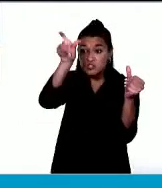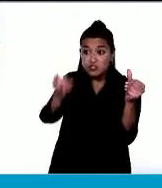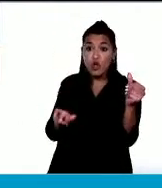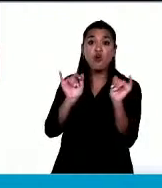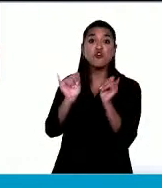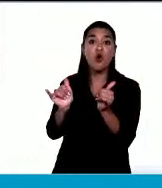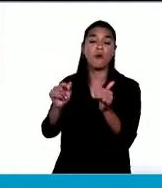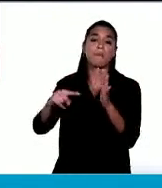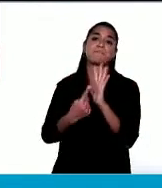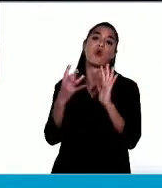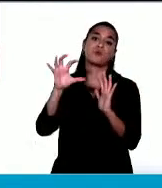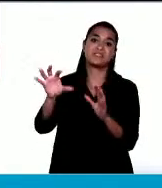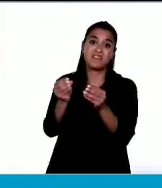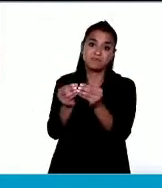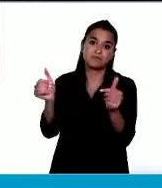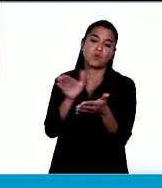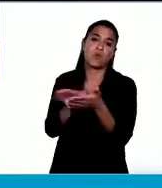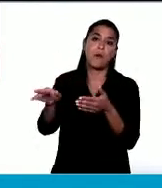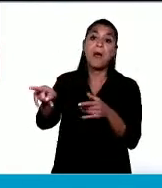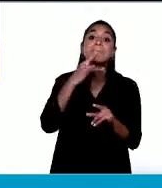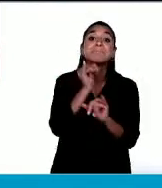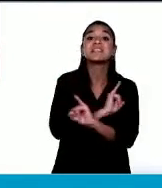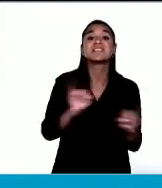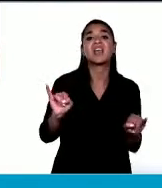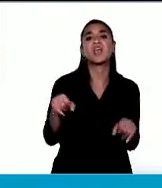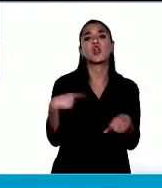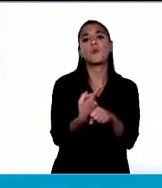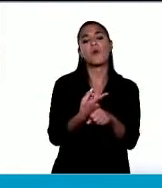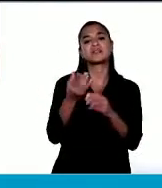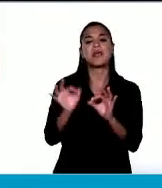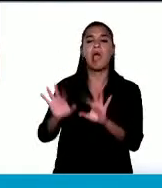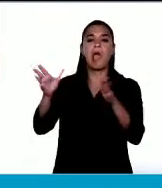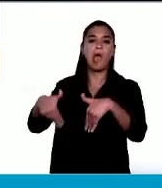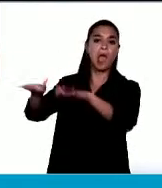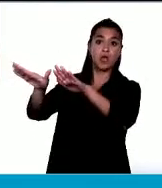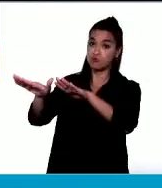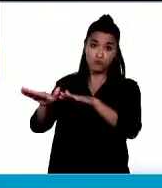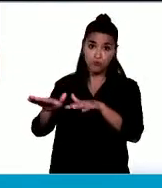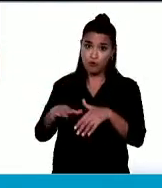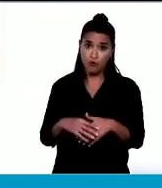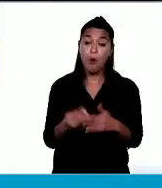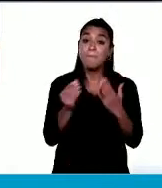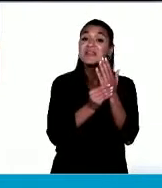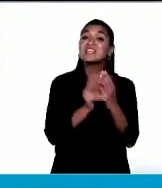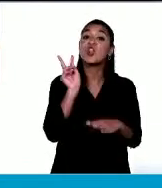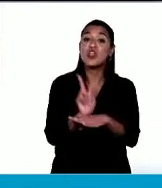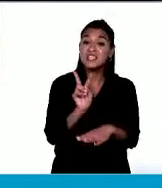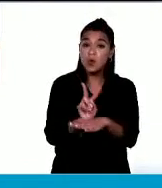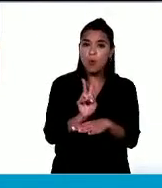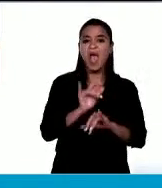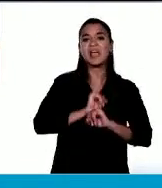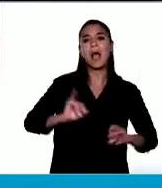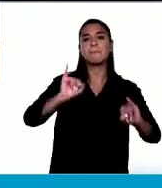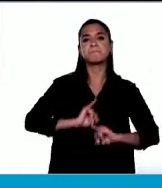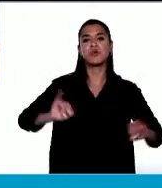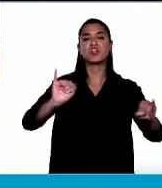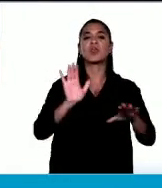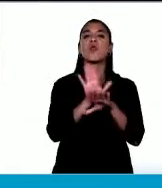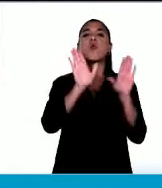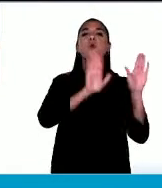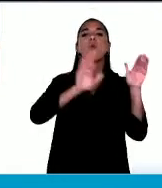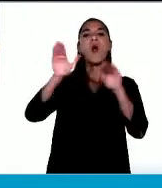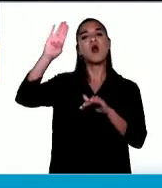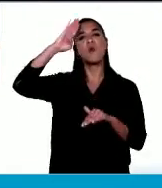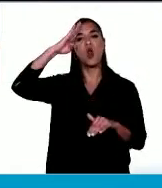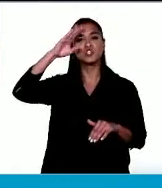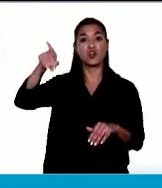en la provincia de Buenos Aires. Un mensaje que no puede ser el de la impunidad. Un ministro de Seguridad que hace campaña a lo Bolsonaro cuando hay una